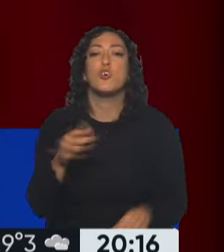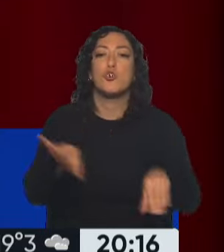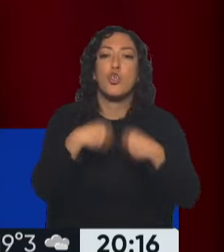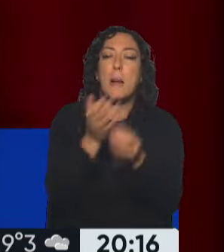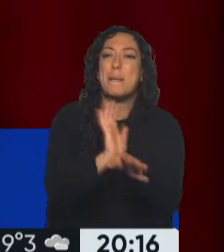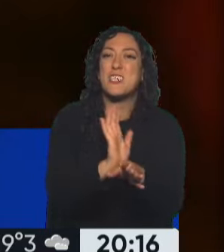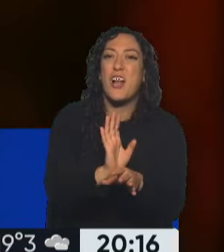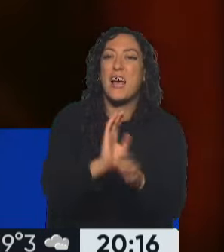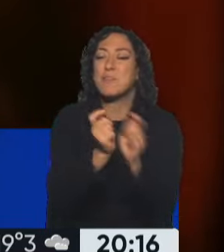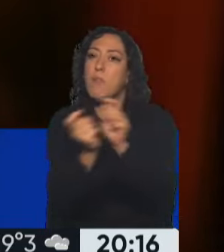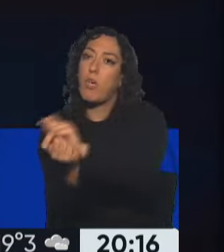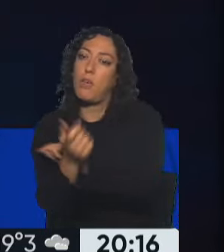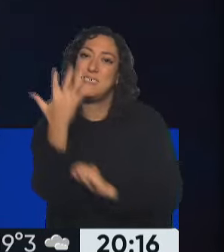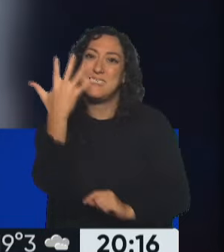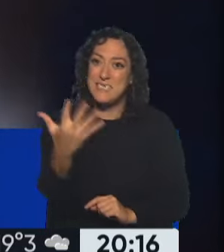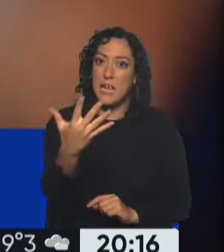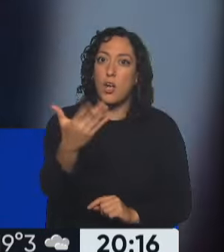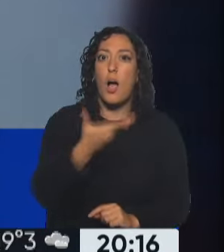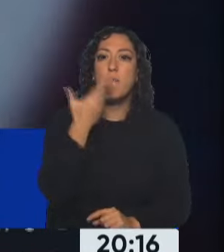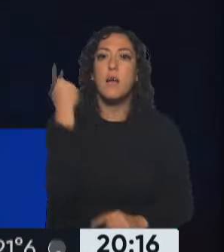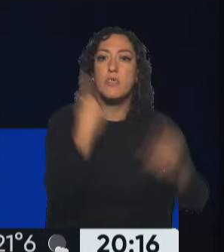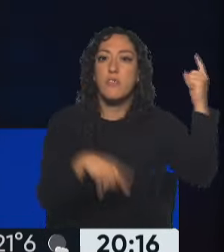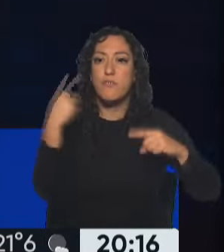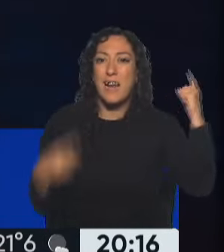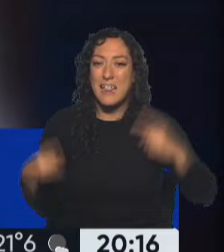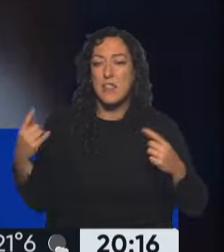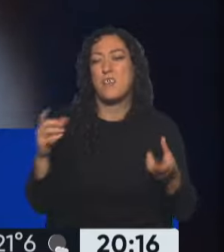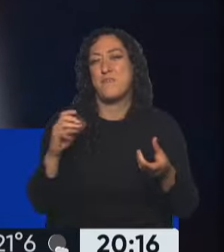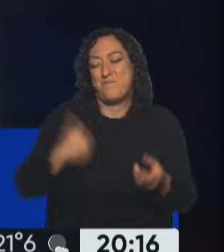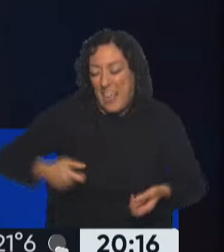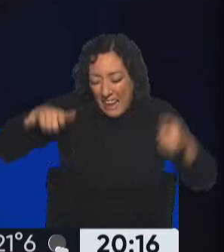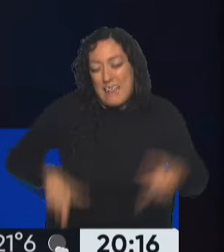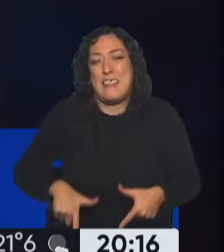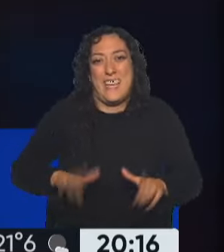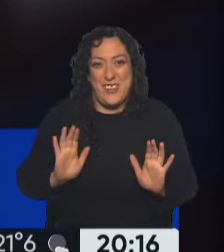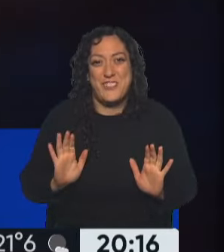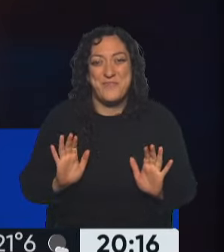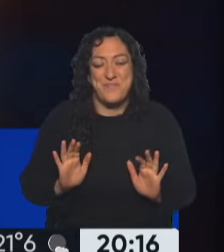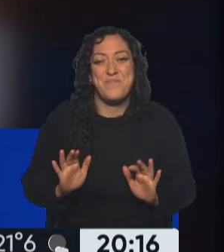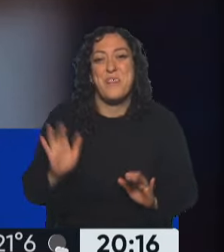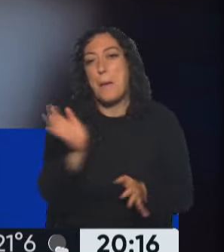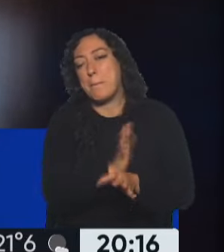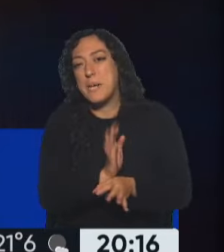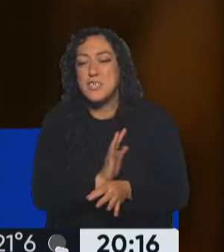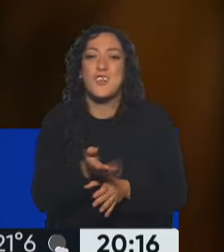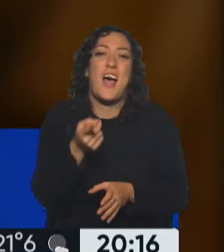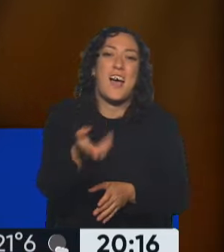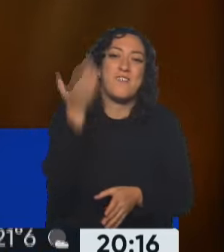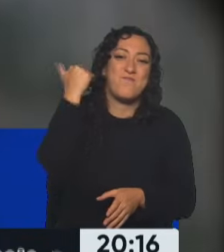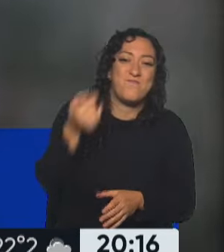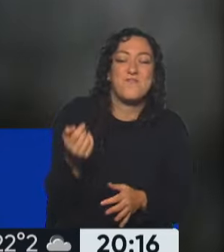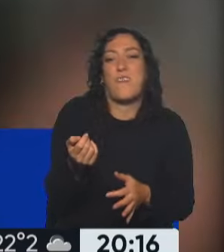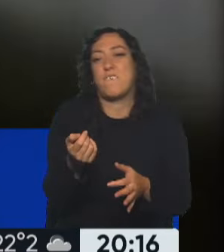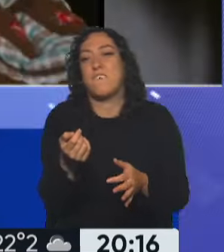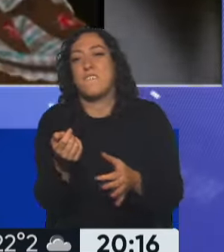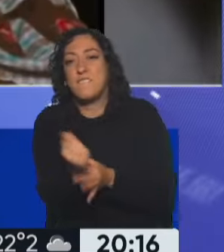personajes distintos con 5 monólogos diferentes bien, bien argentinos. Y ahí estamos viendo esos personajes que ha caracterizado tan